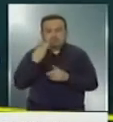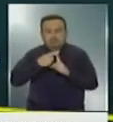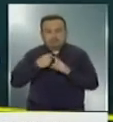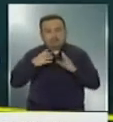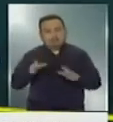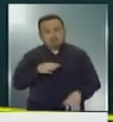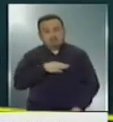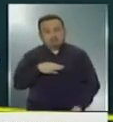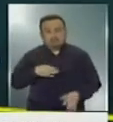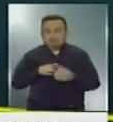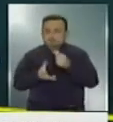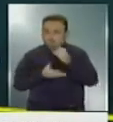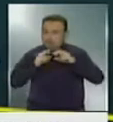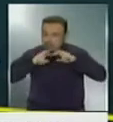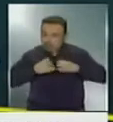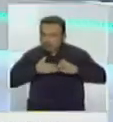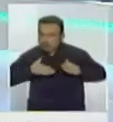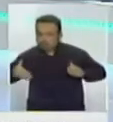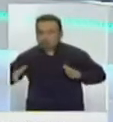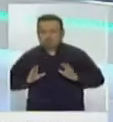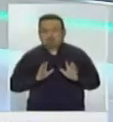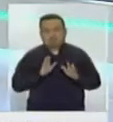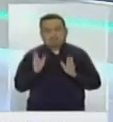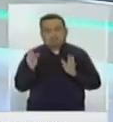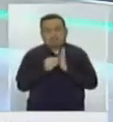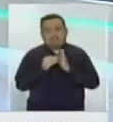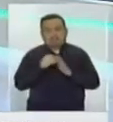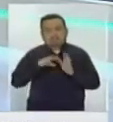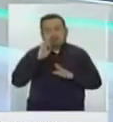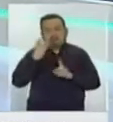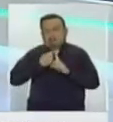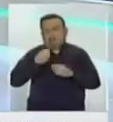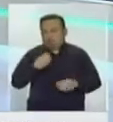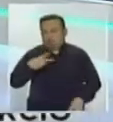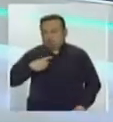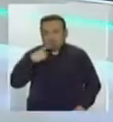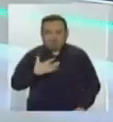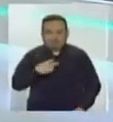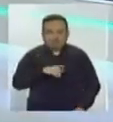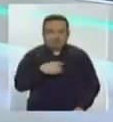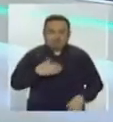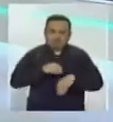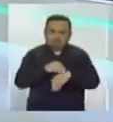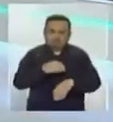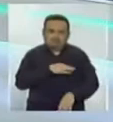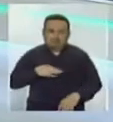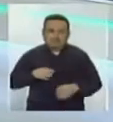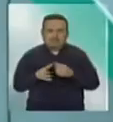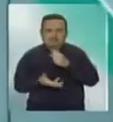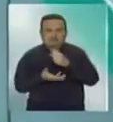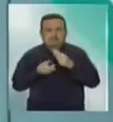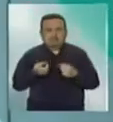por 3 meses y el ministro de Hacienda dice que se está estudiando alargar eso por más de 3 meses. Una noticia muy importante que acaba de dar el ministro de Hacienda.